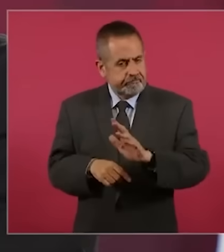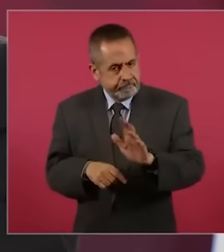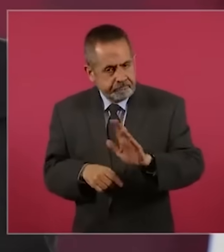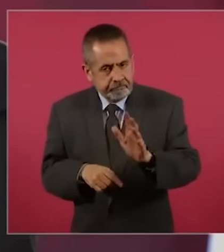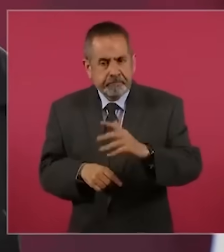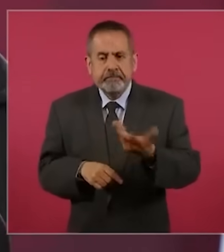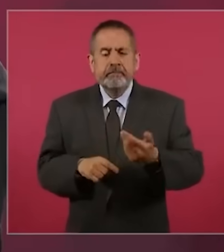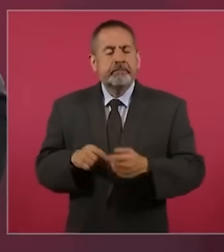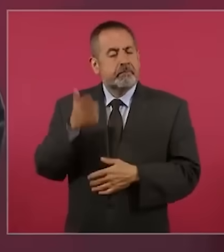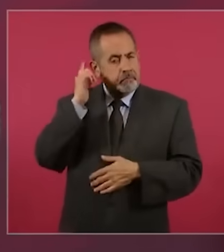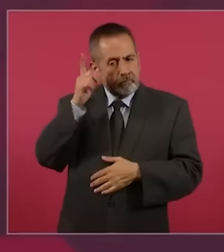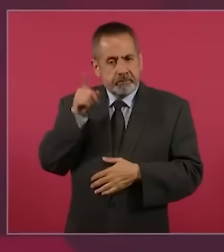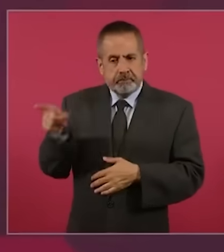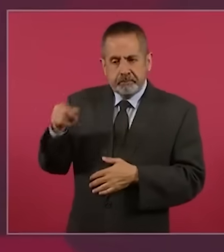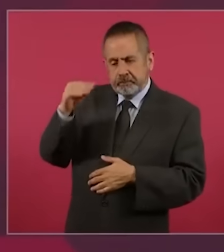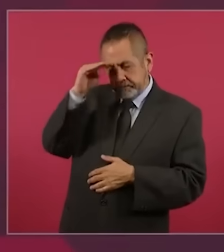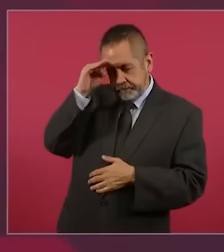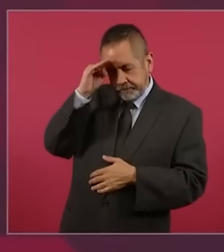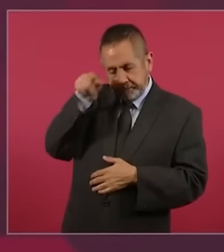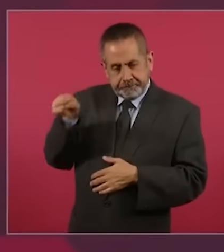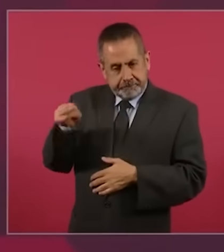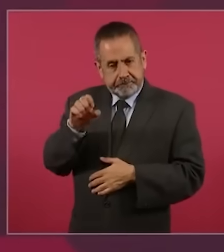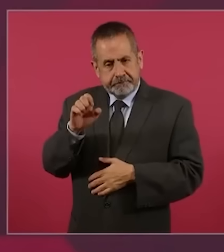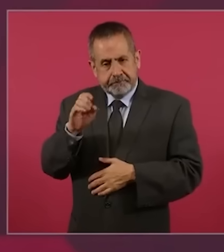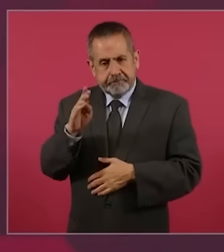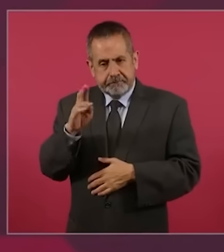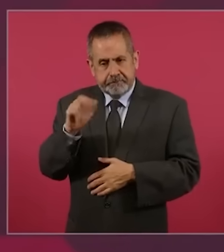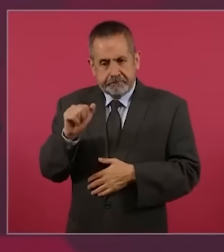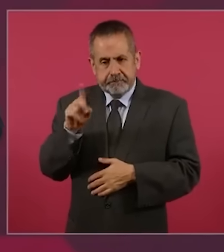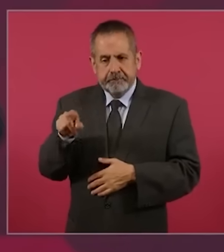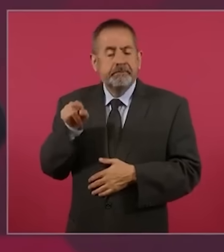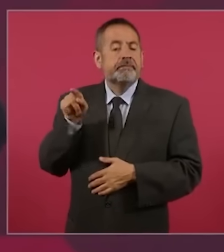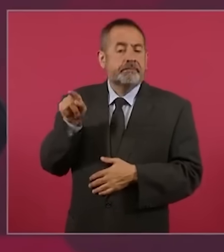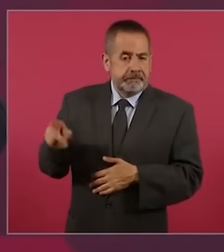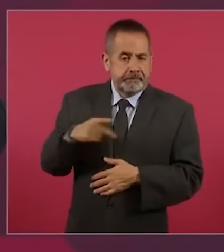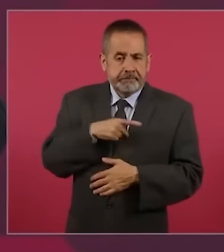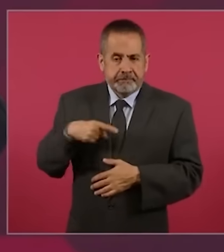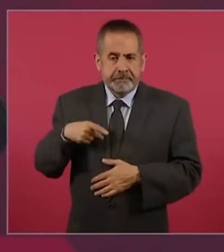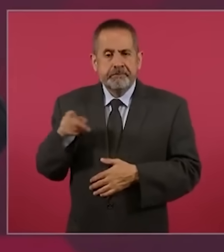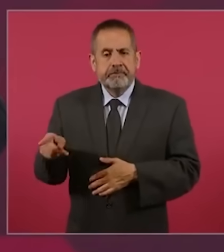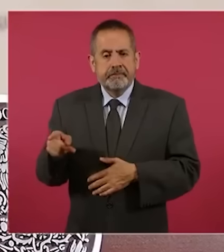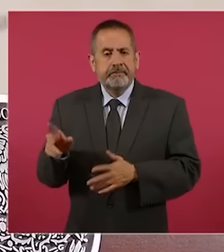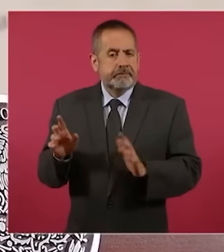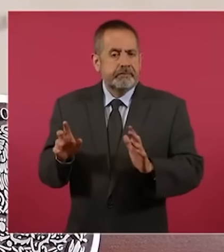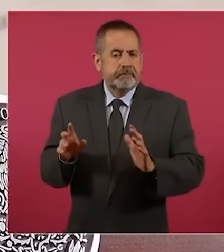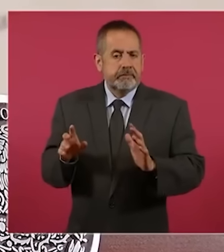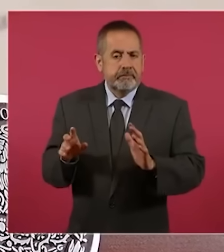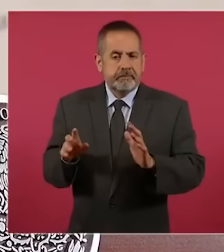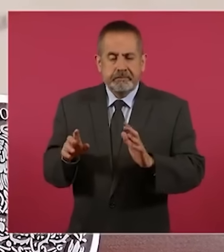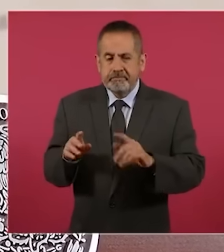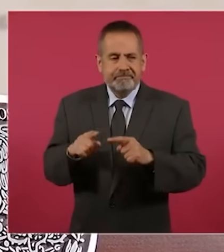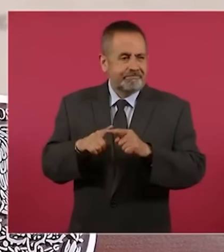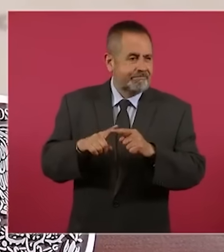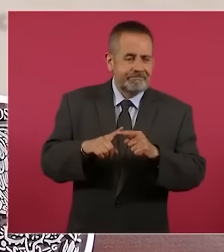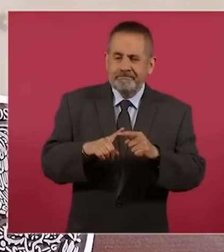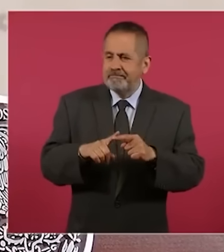pensar que debe desaparecer el racismo,